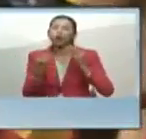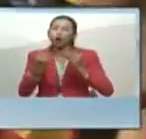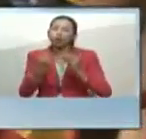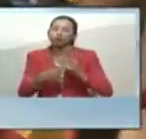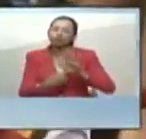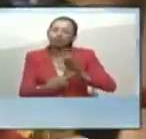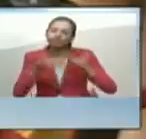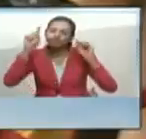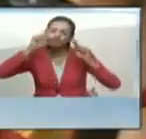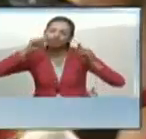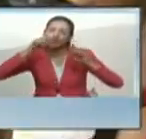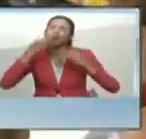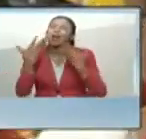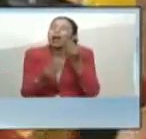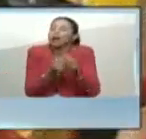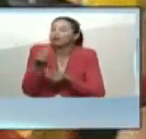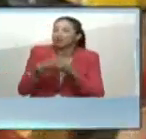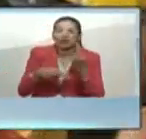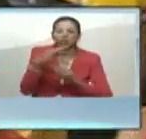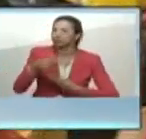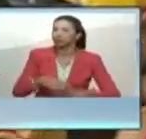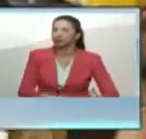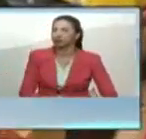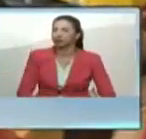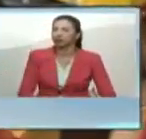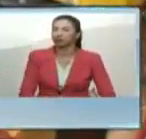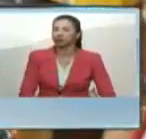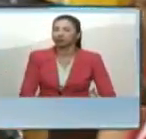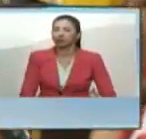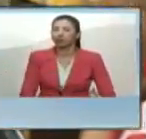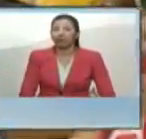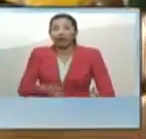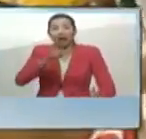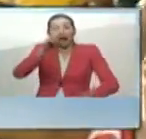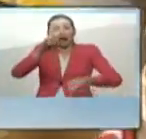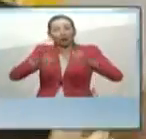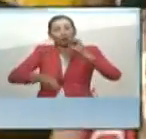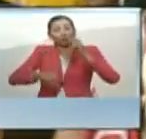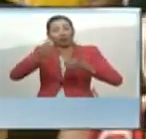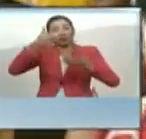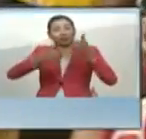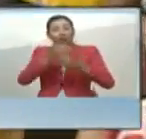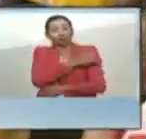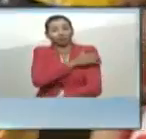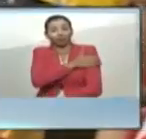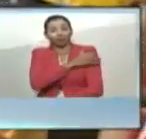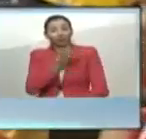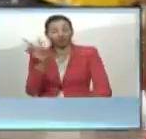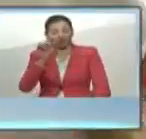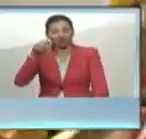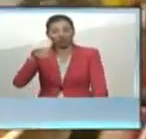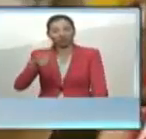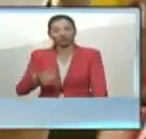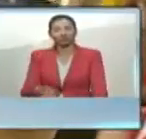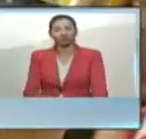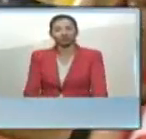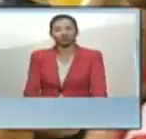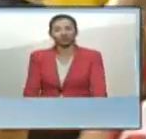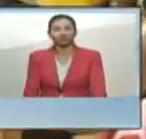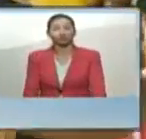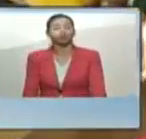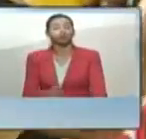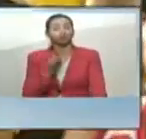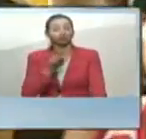revolución. Porque incluso algunos candidatos de la derecha venezolana tuvieron la